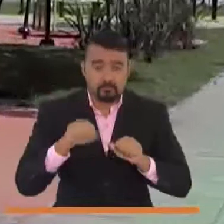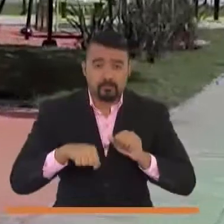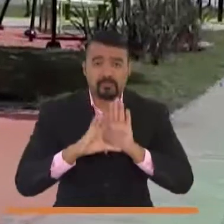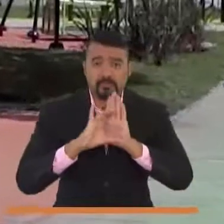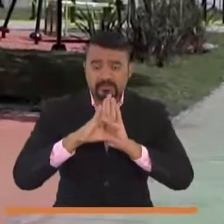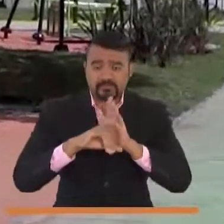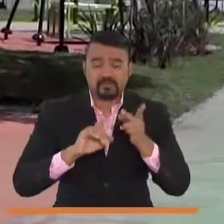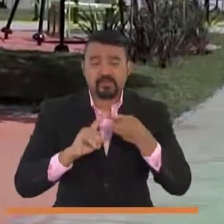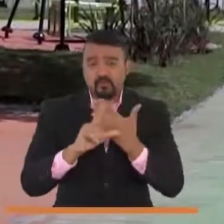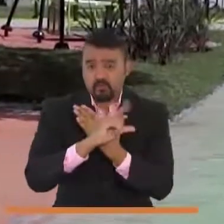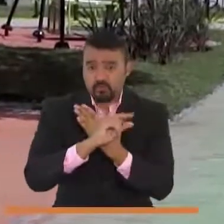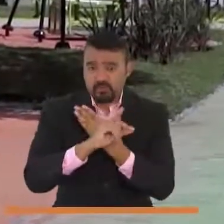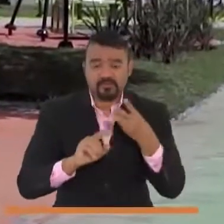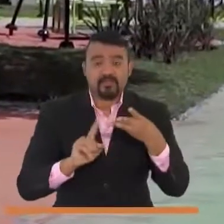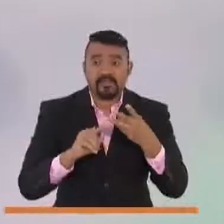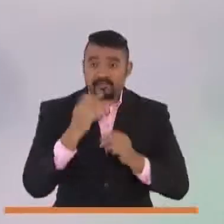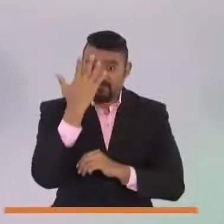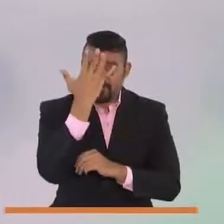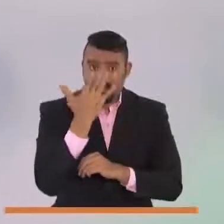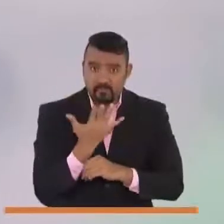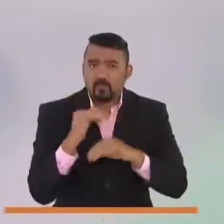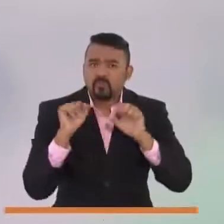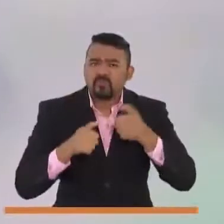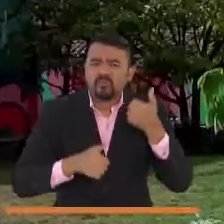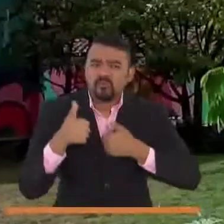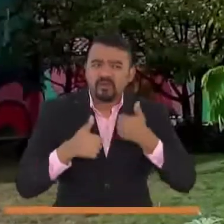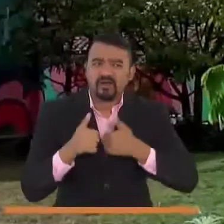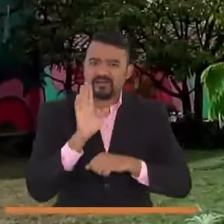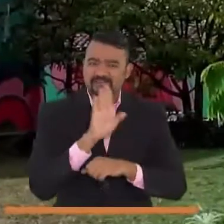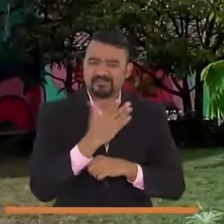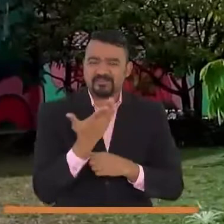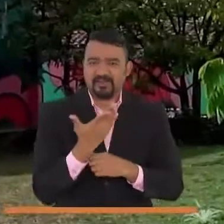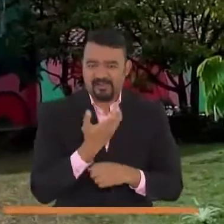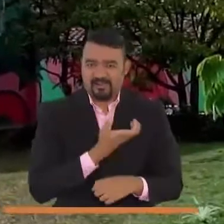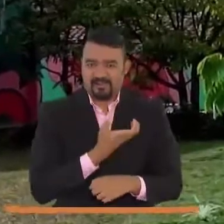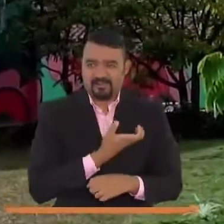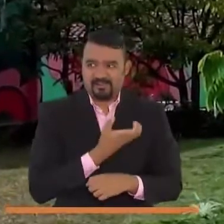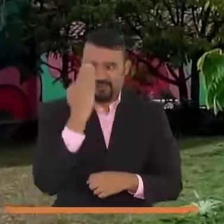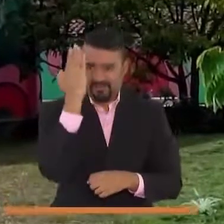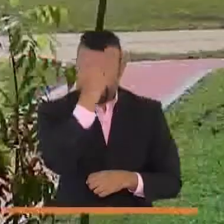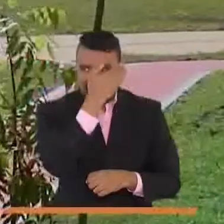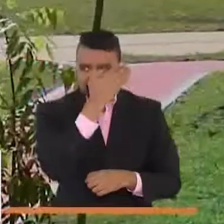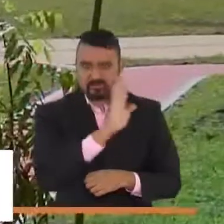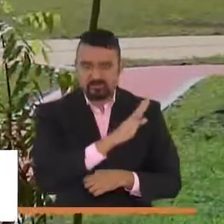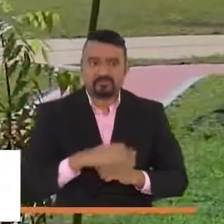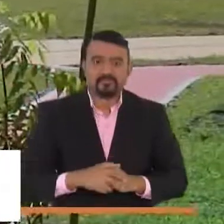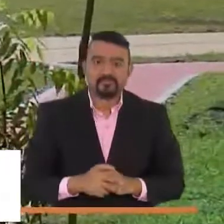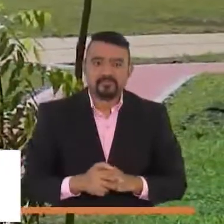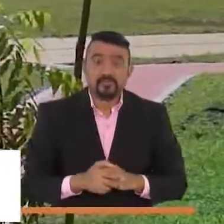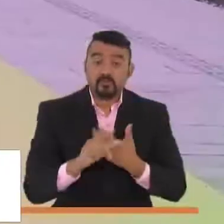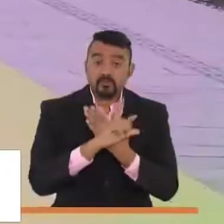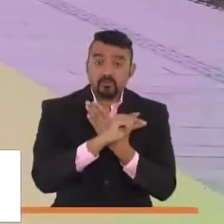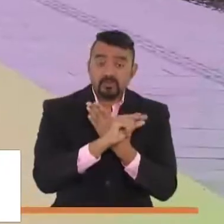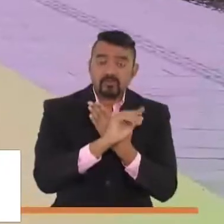Instagram, Twitter y Facebook, arroba Braulio de Márquez, Instagram y Facebook, arroba Alcaldía de Envigado,